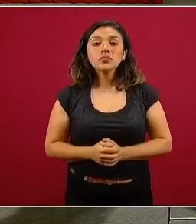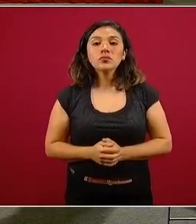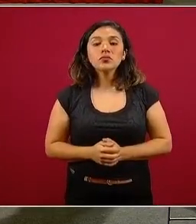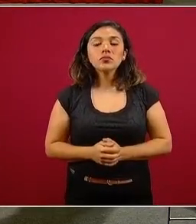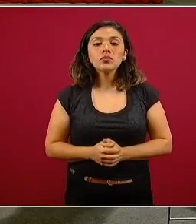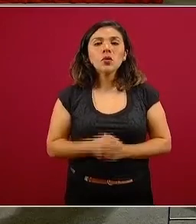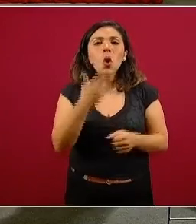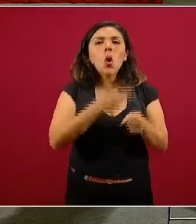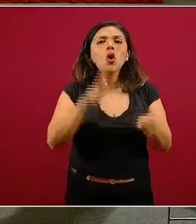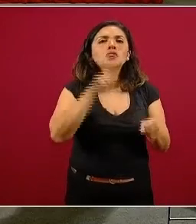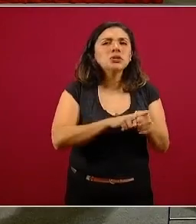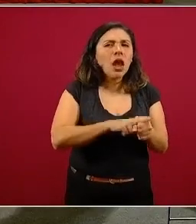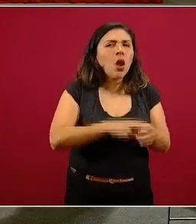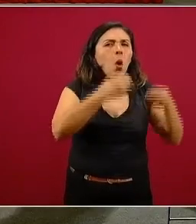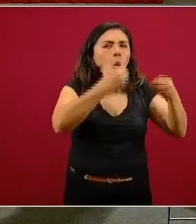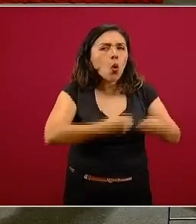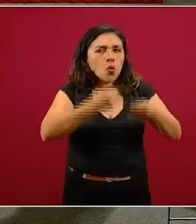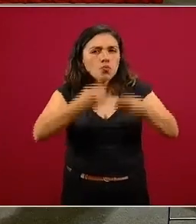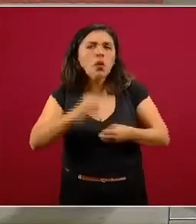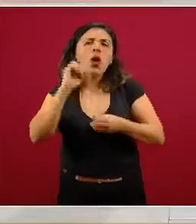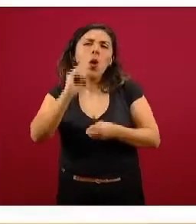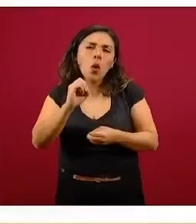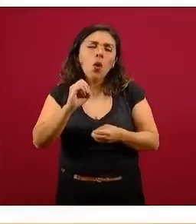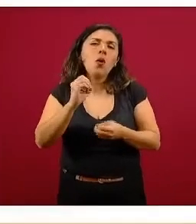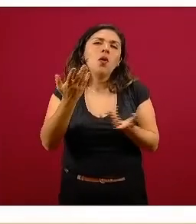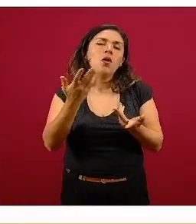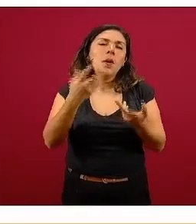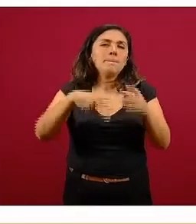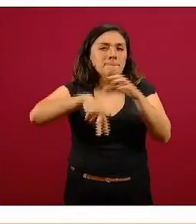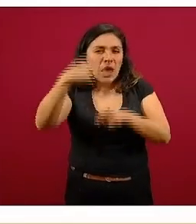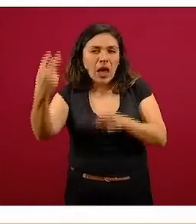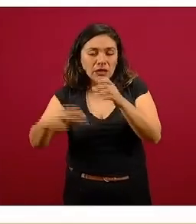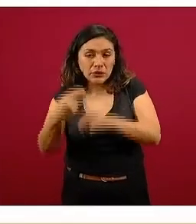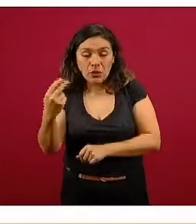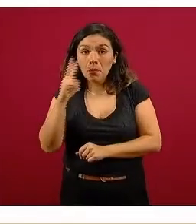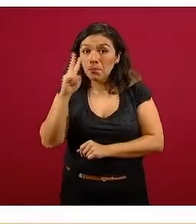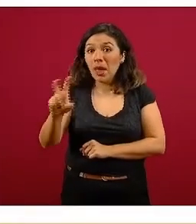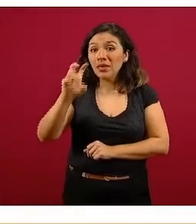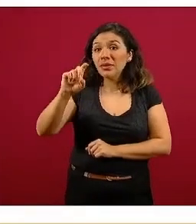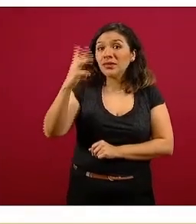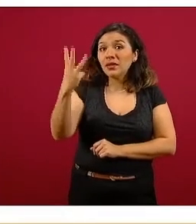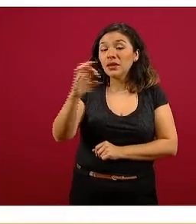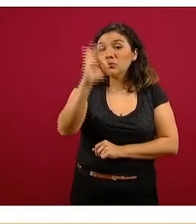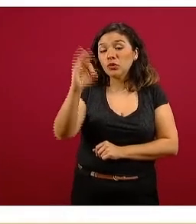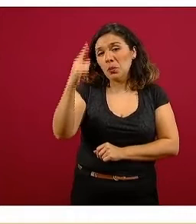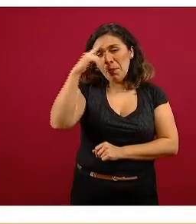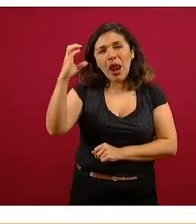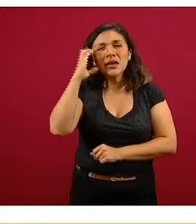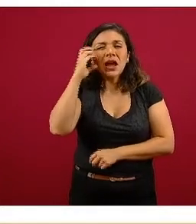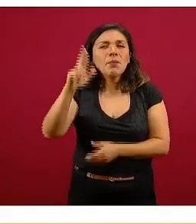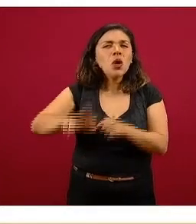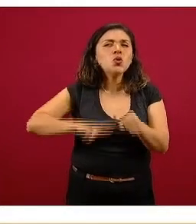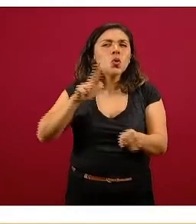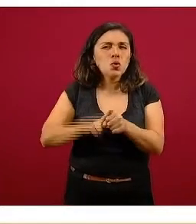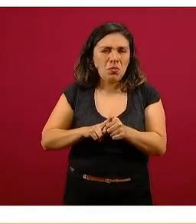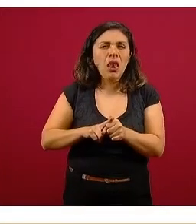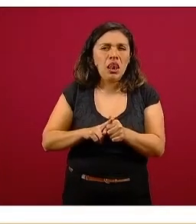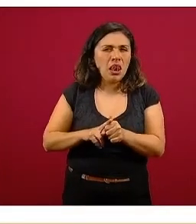La disponibilidad y ocupación hospitalaria, 33% en el caso de camas general a